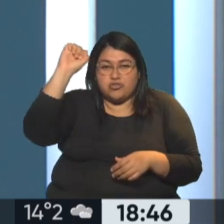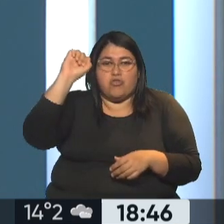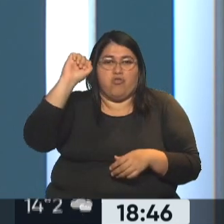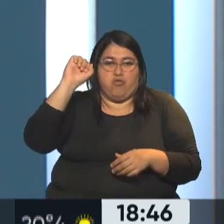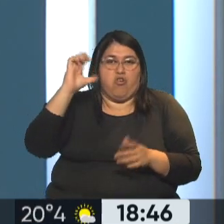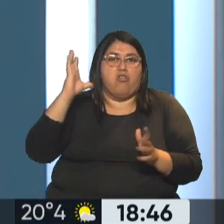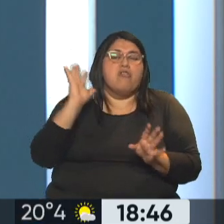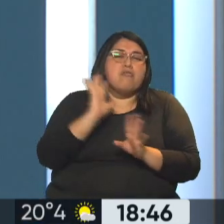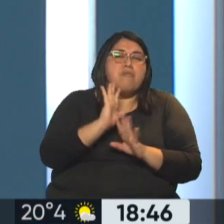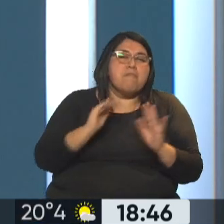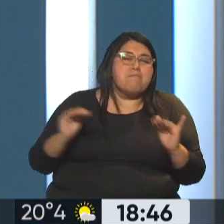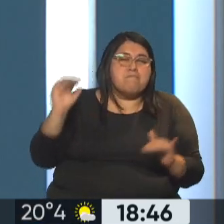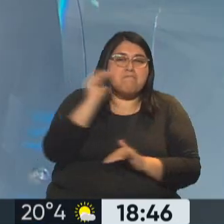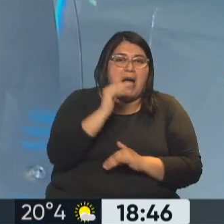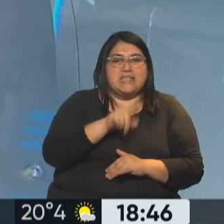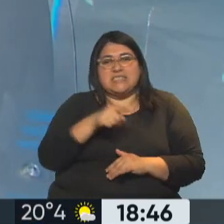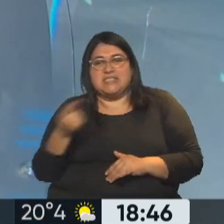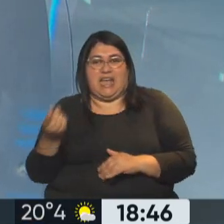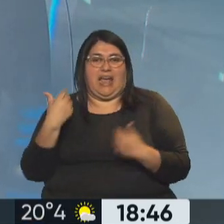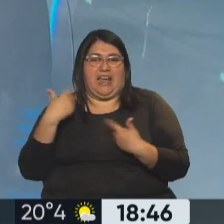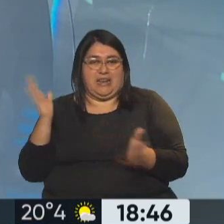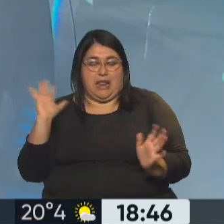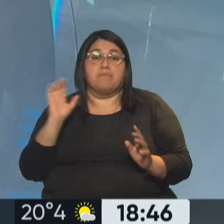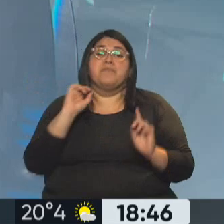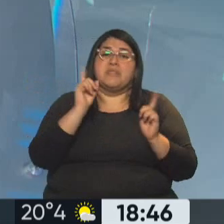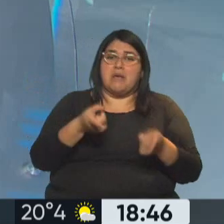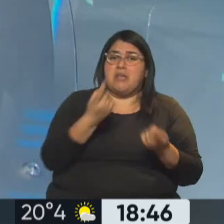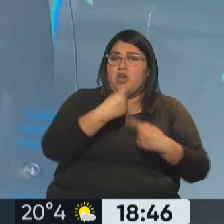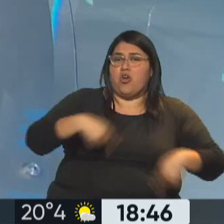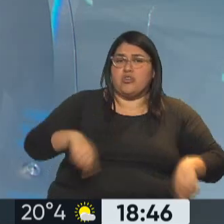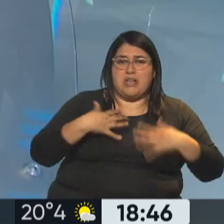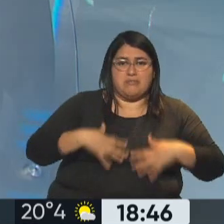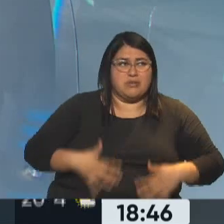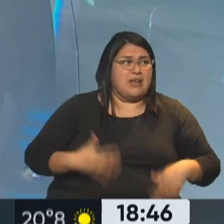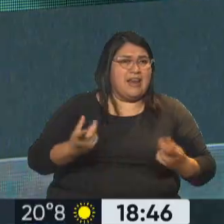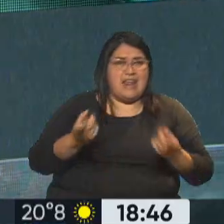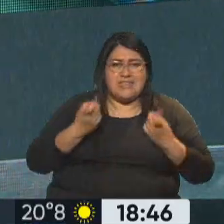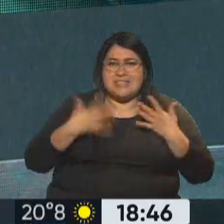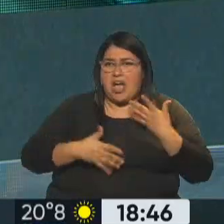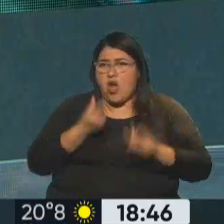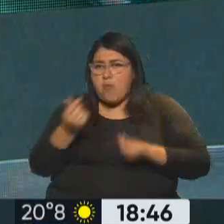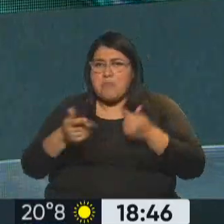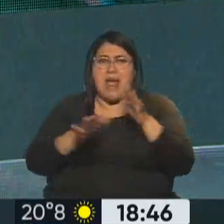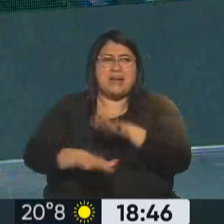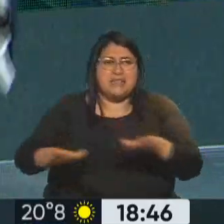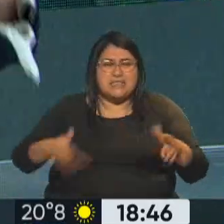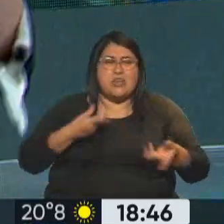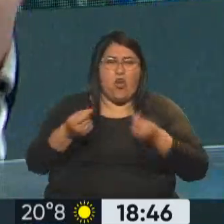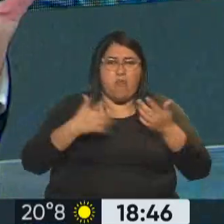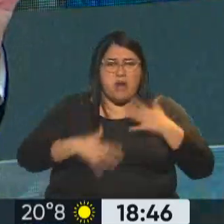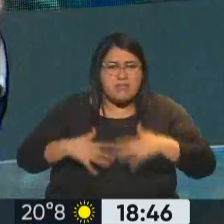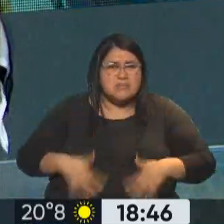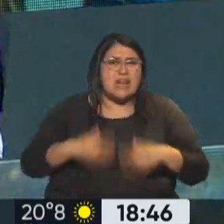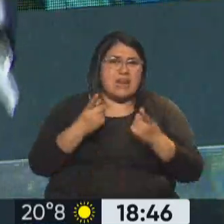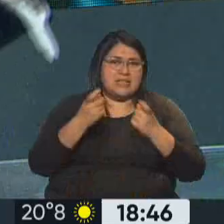en general. Y también el rubro de la indumentaria, porque no es menor. Las personas necesitan vestirse, vestir a sus chicos para ir al colegio. Entonces,